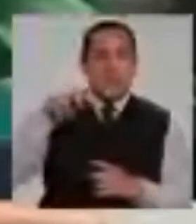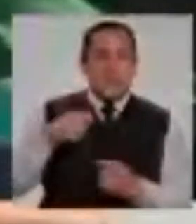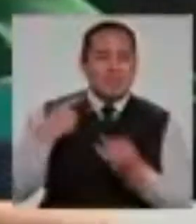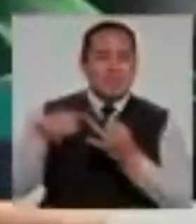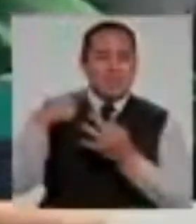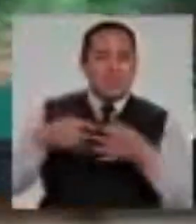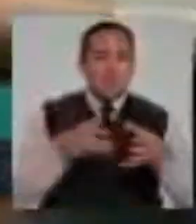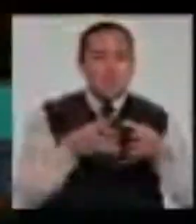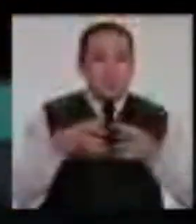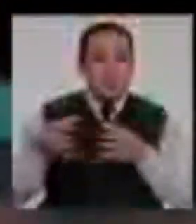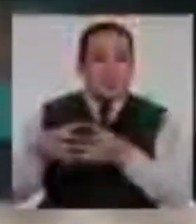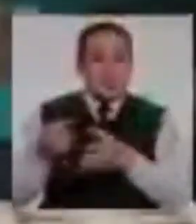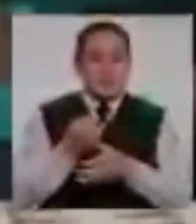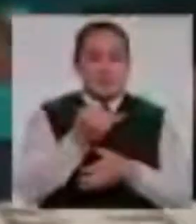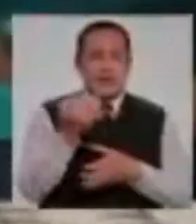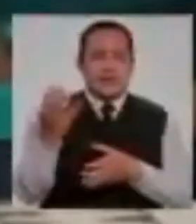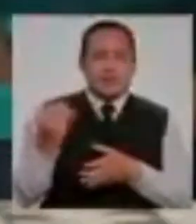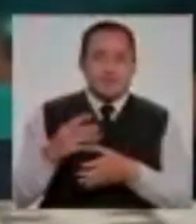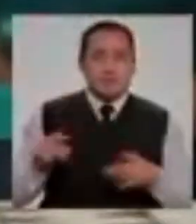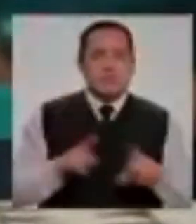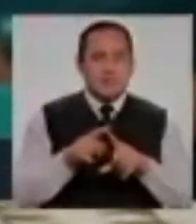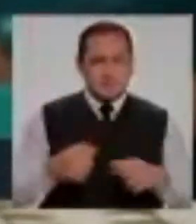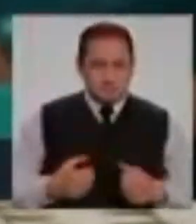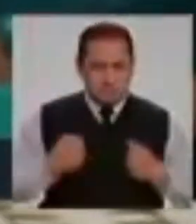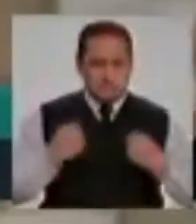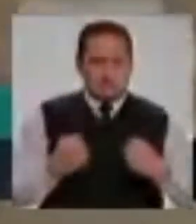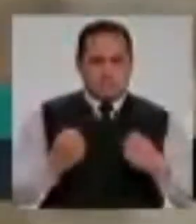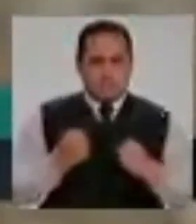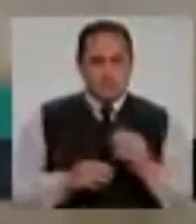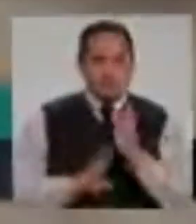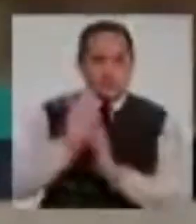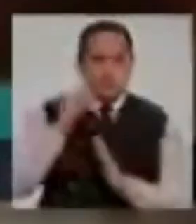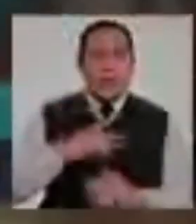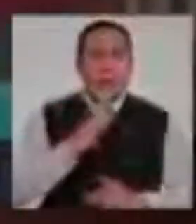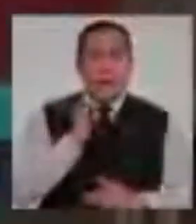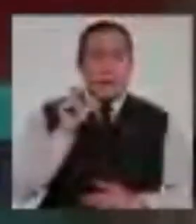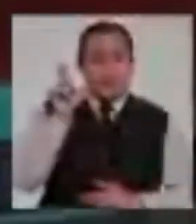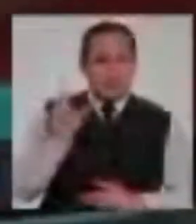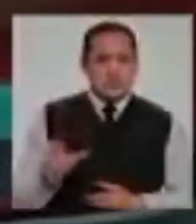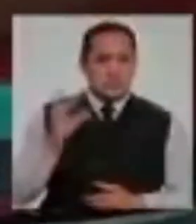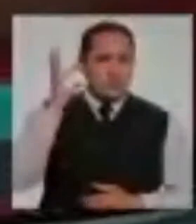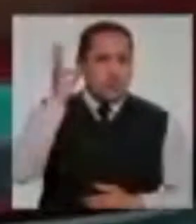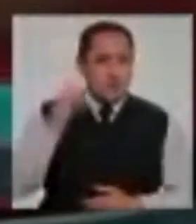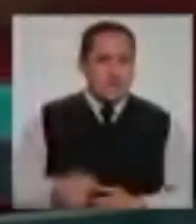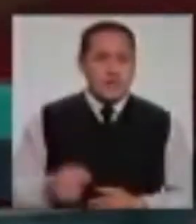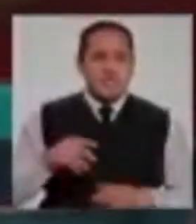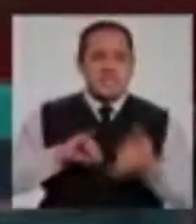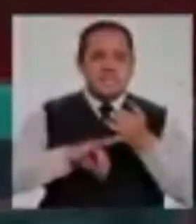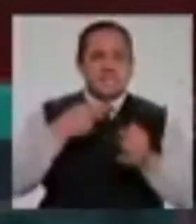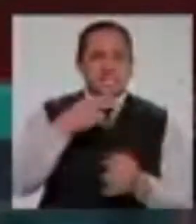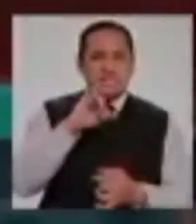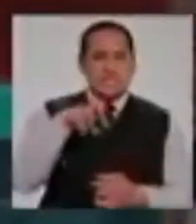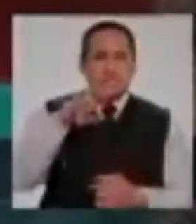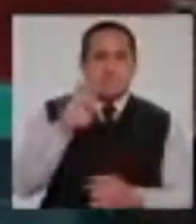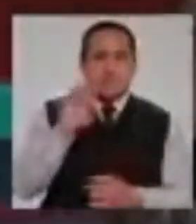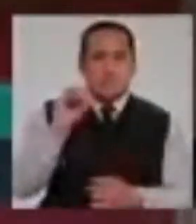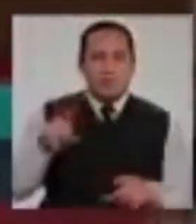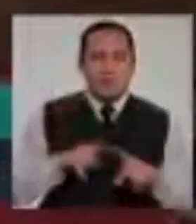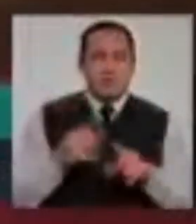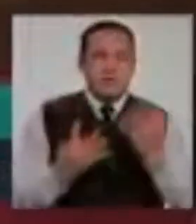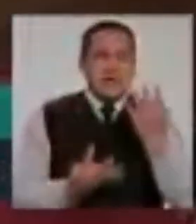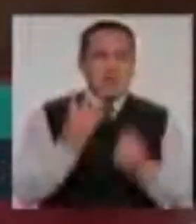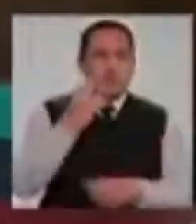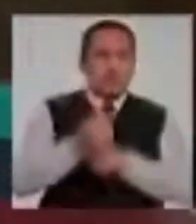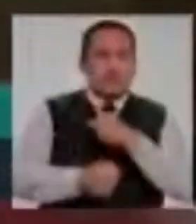diferentes comunidades, somos varios. Aguerridas y emprendedoras, así son las mujeres de la etnia Shipibo Conibo, que se asientan desde hace